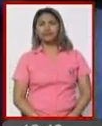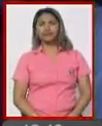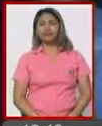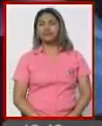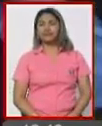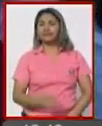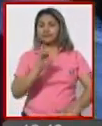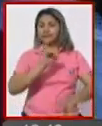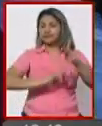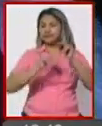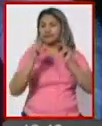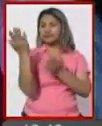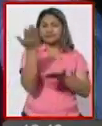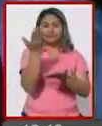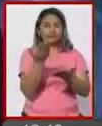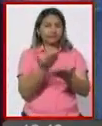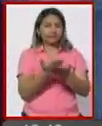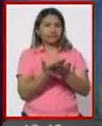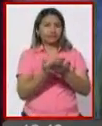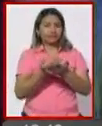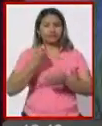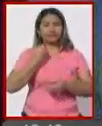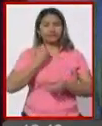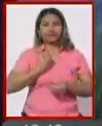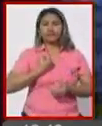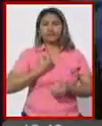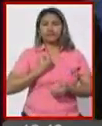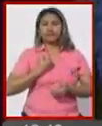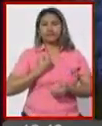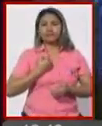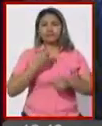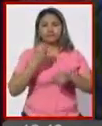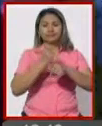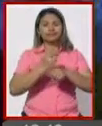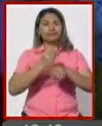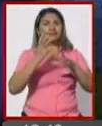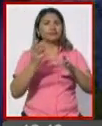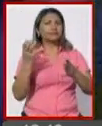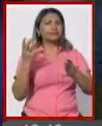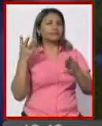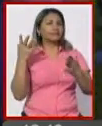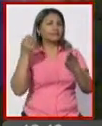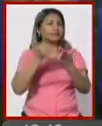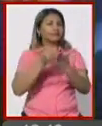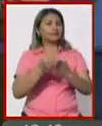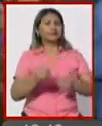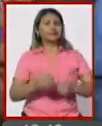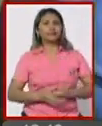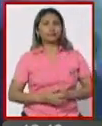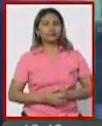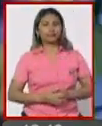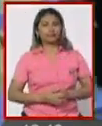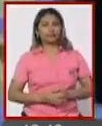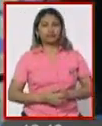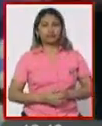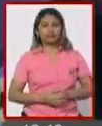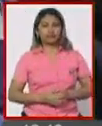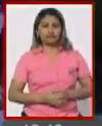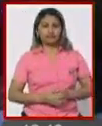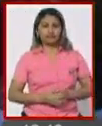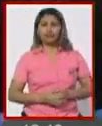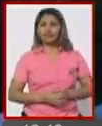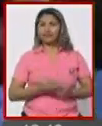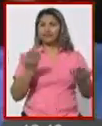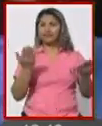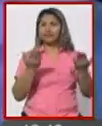Los vecinos que trajeron a los pandilleros, los de atrás, que tiraron con piedra, me llegó uno ahí. ¿Este viene de